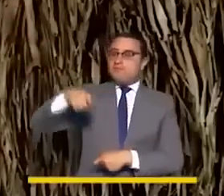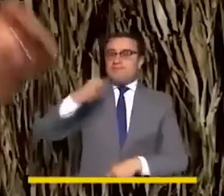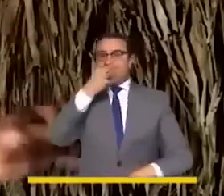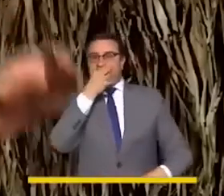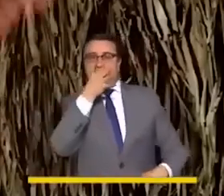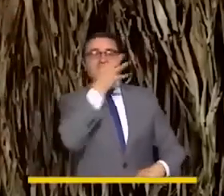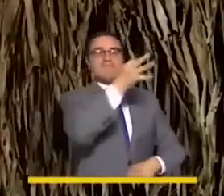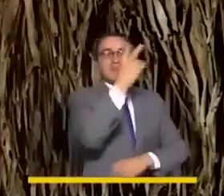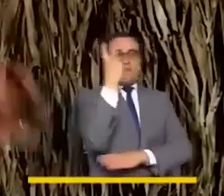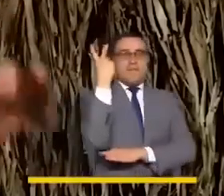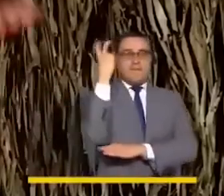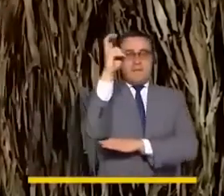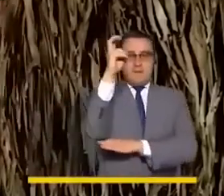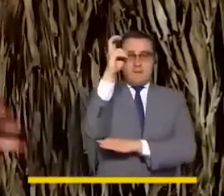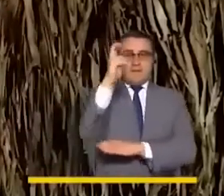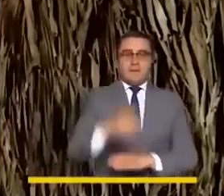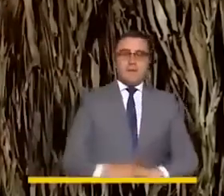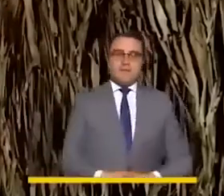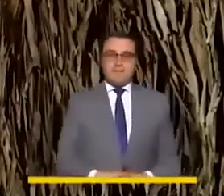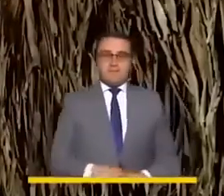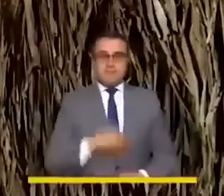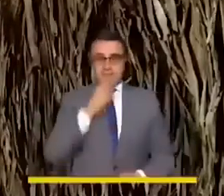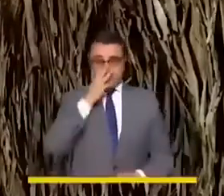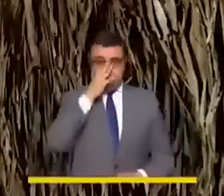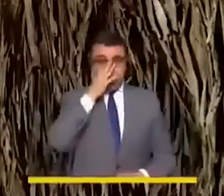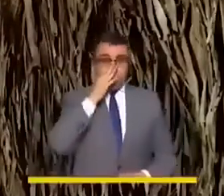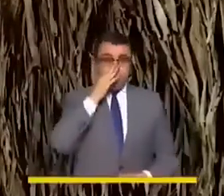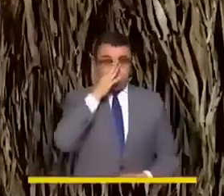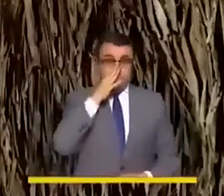acusados ante la Fiscalía General de la Nación